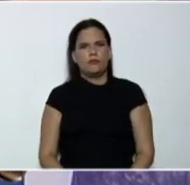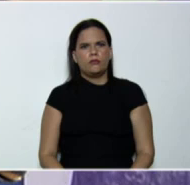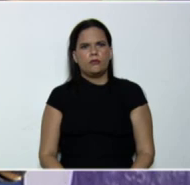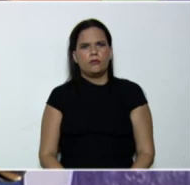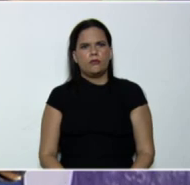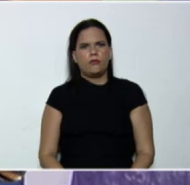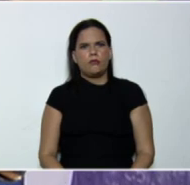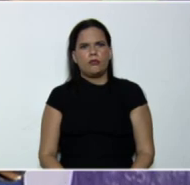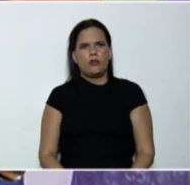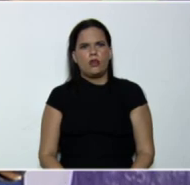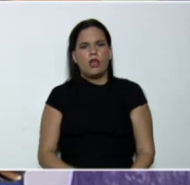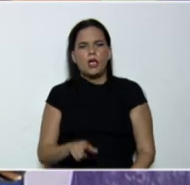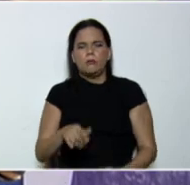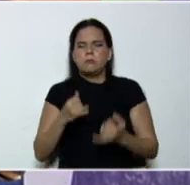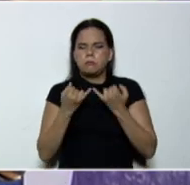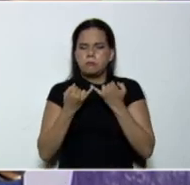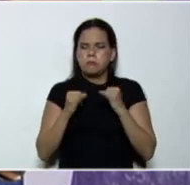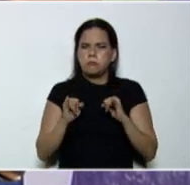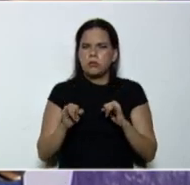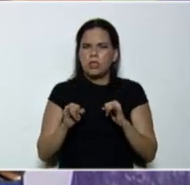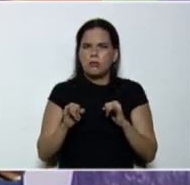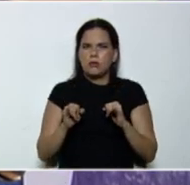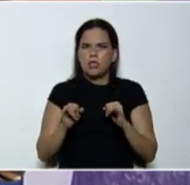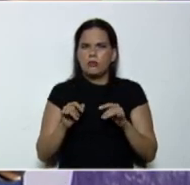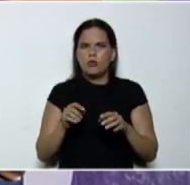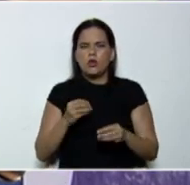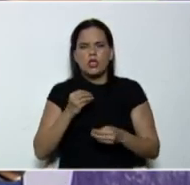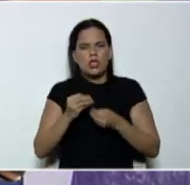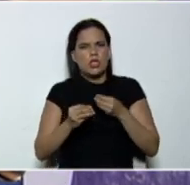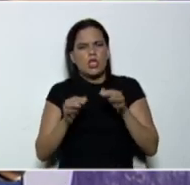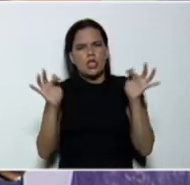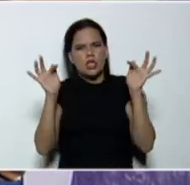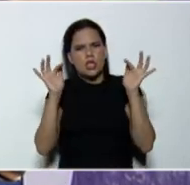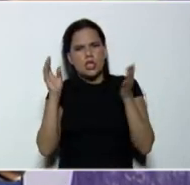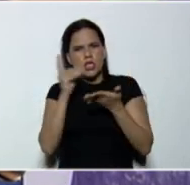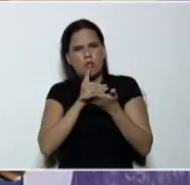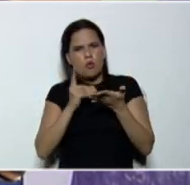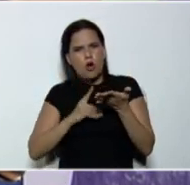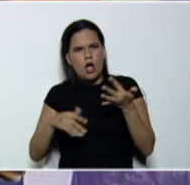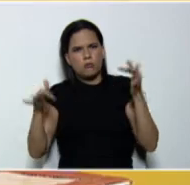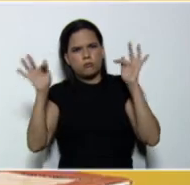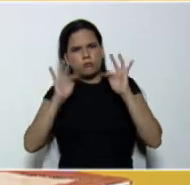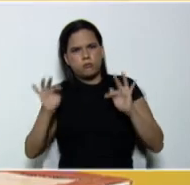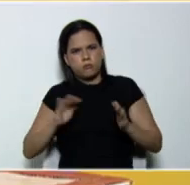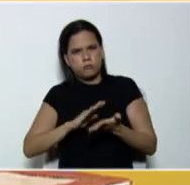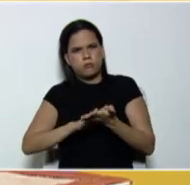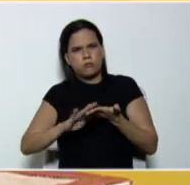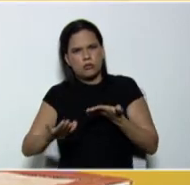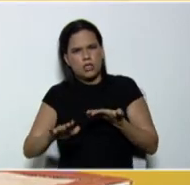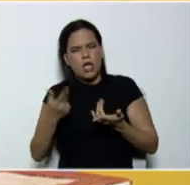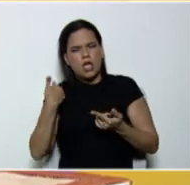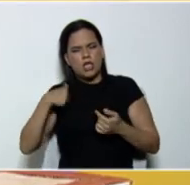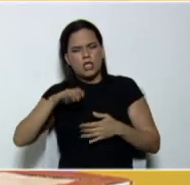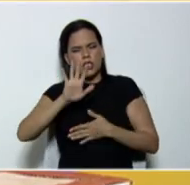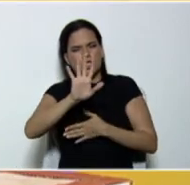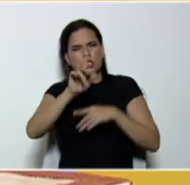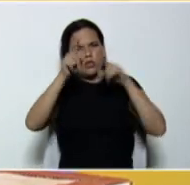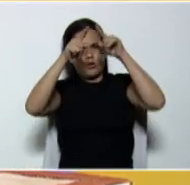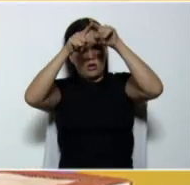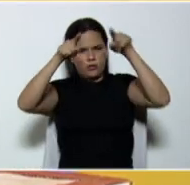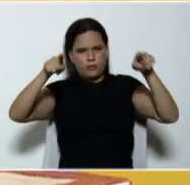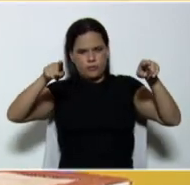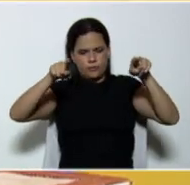Y aquí culminamos con el trazado de nuestro pentágono, que tiene 5